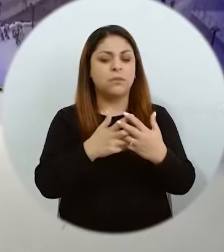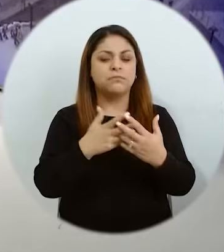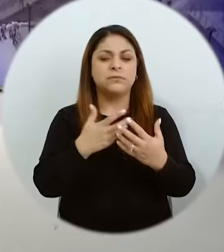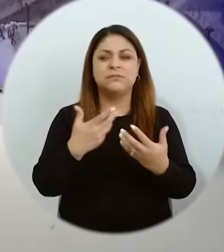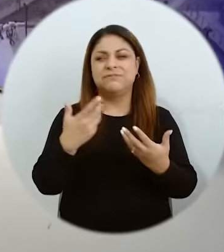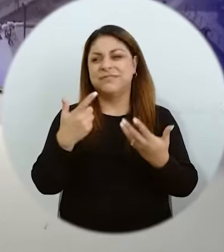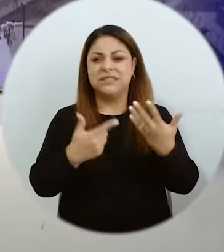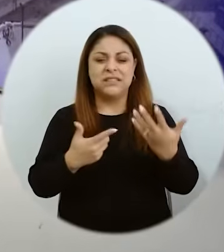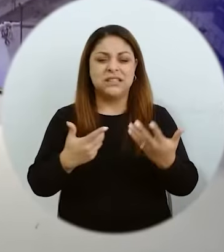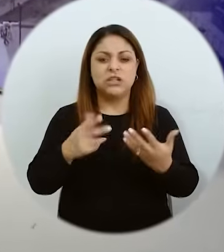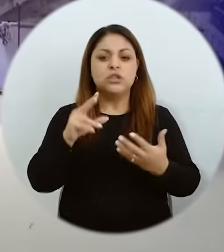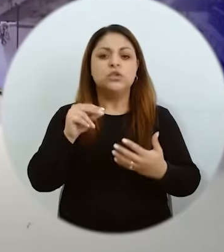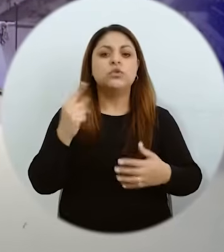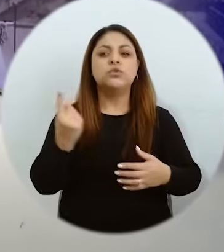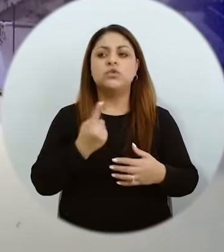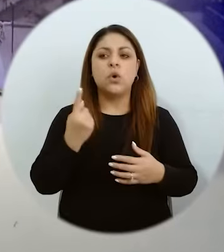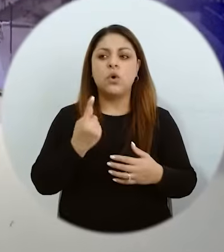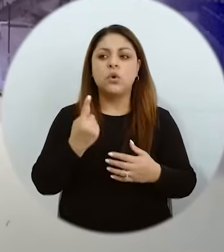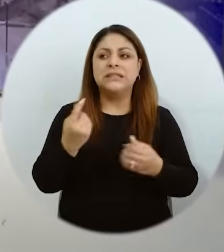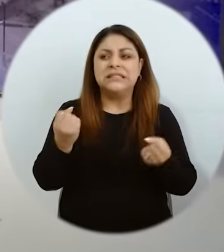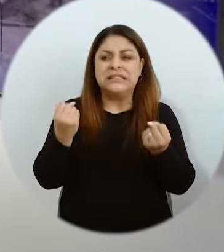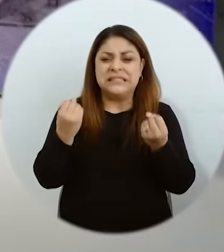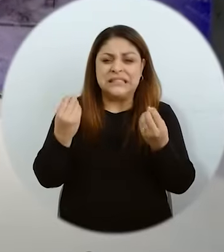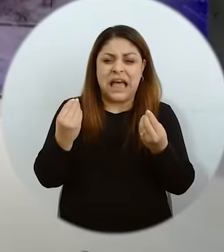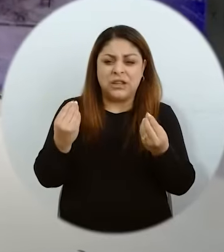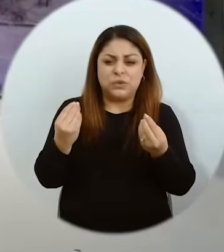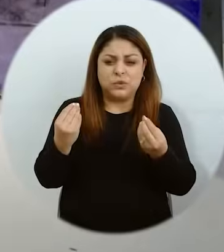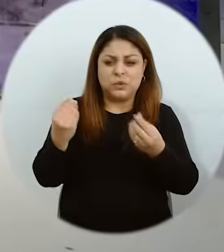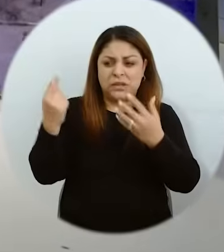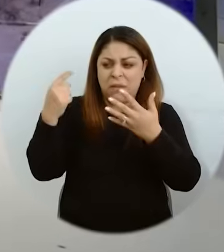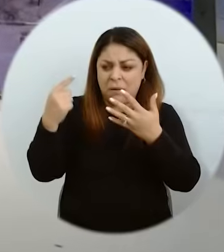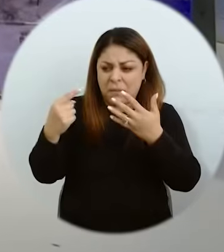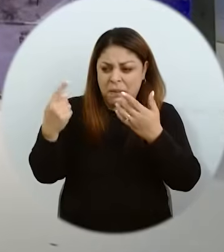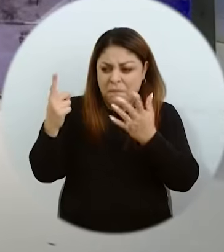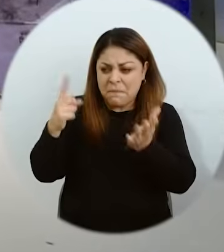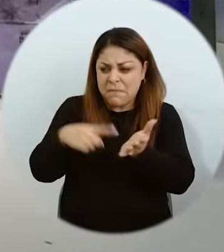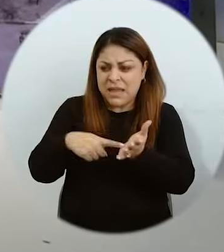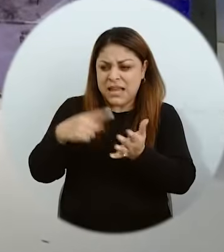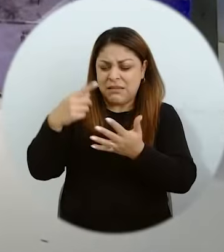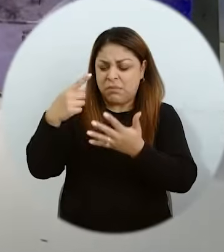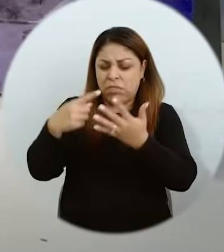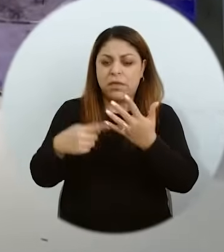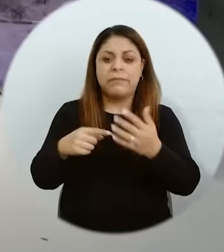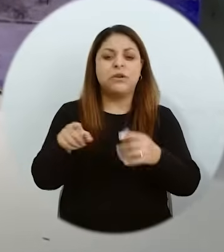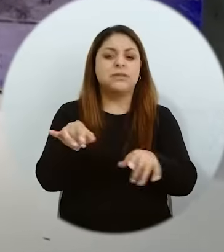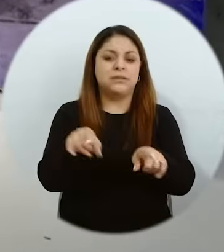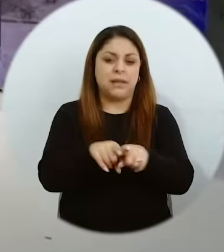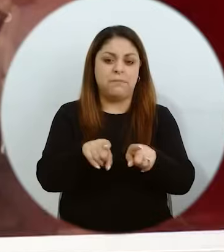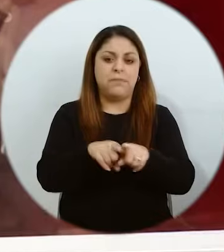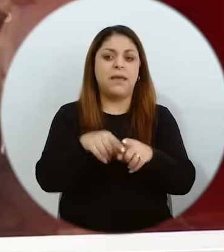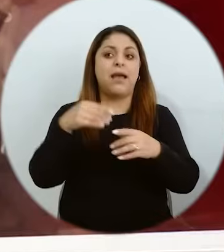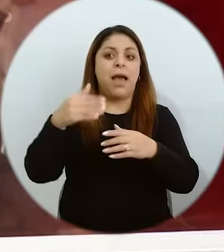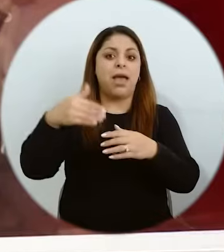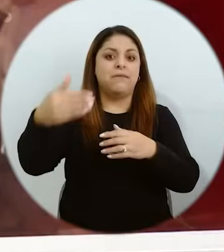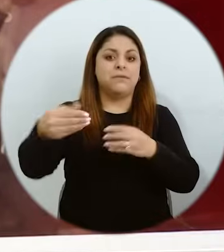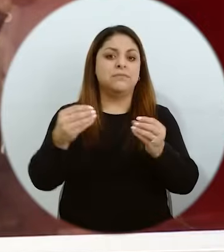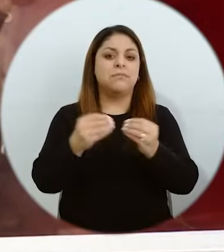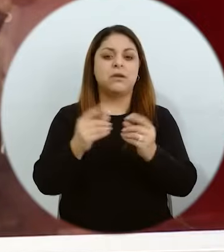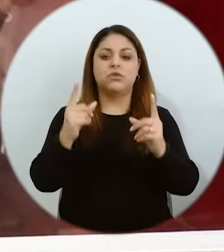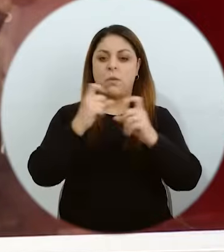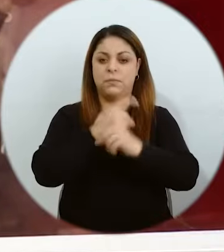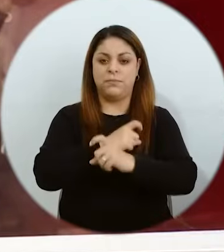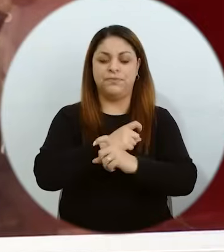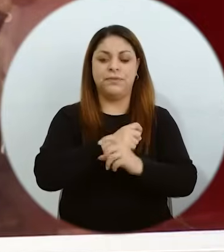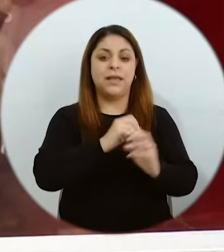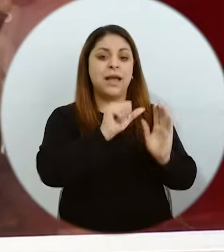población. Entonces, no es que solo sean tantos casos y una demanda tan alta, sino cada vez más complejos. La Asamblea